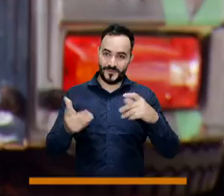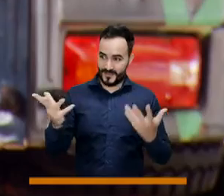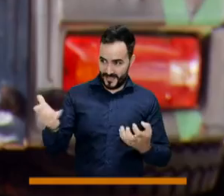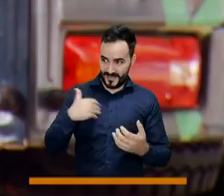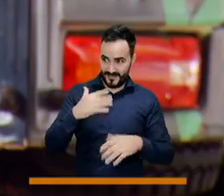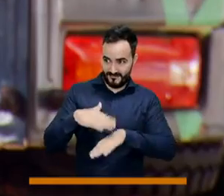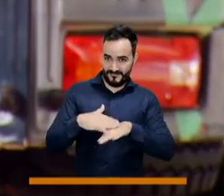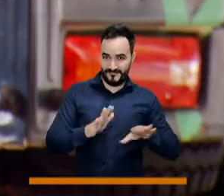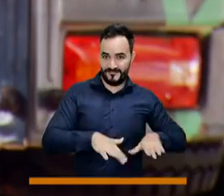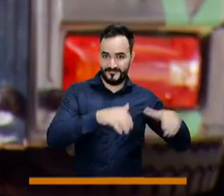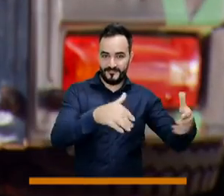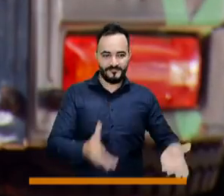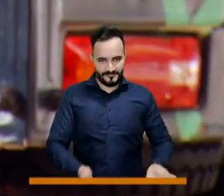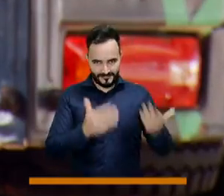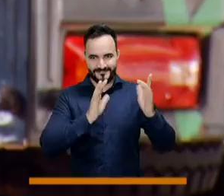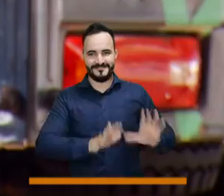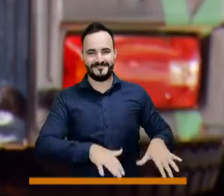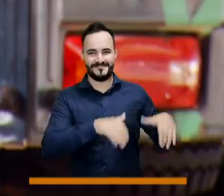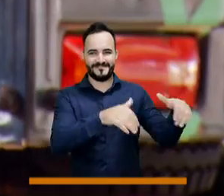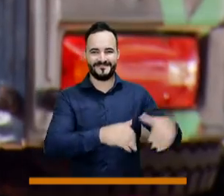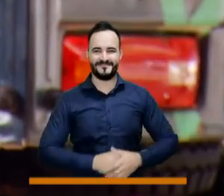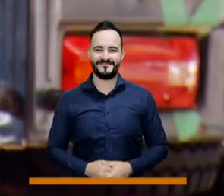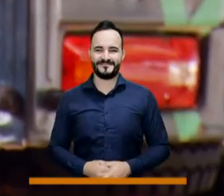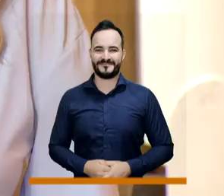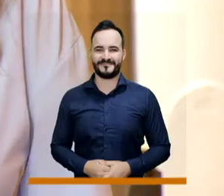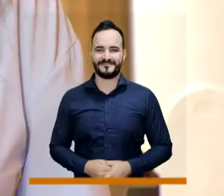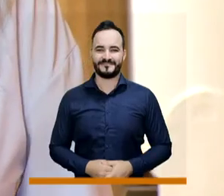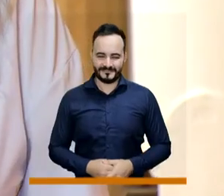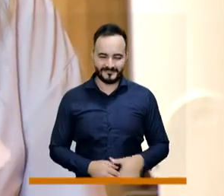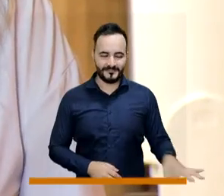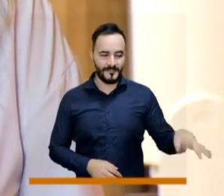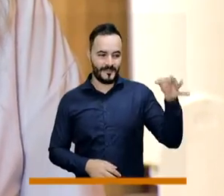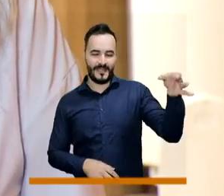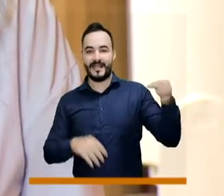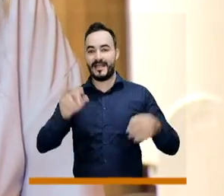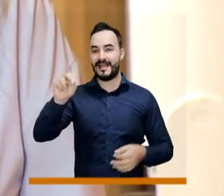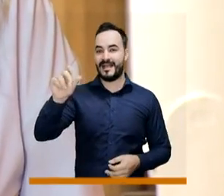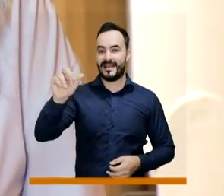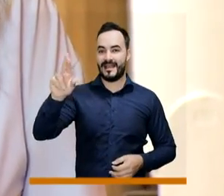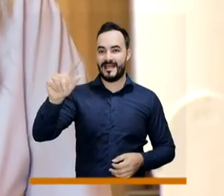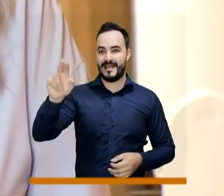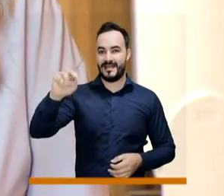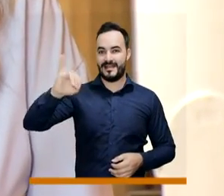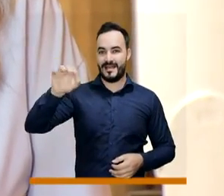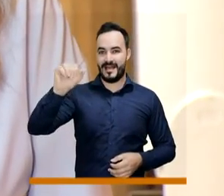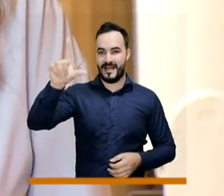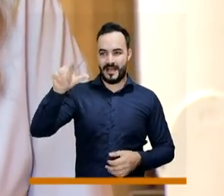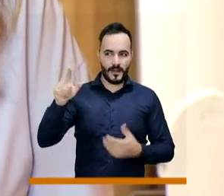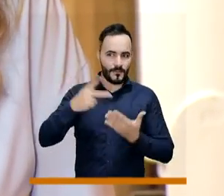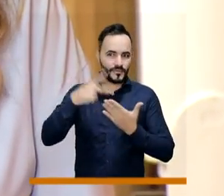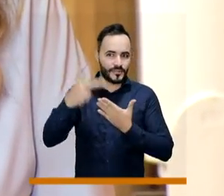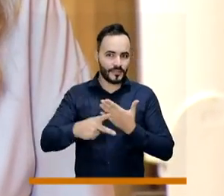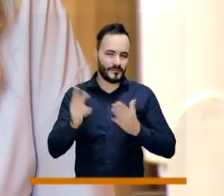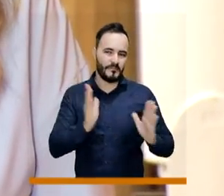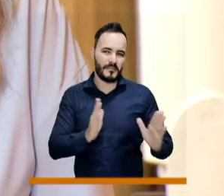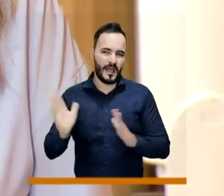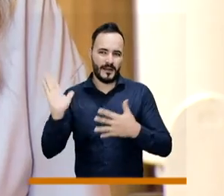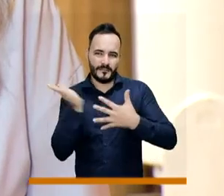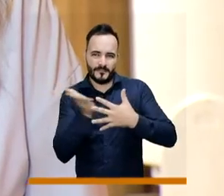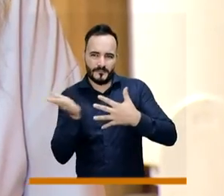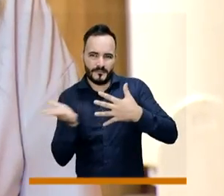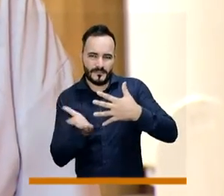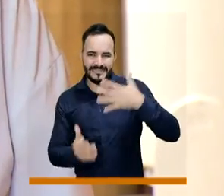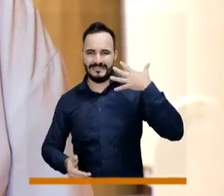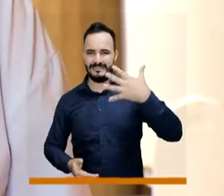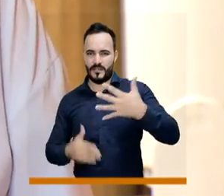abrimos o la dejamos cerrada? Listo. Naranjal, el primer plan parcial aprobado en